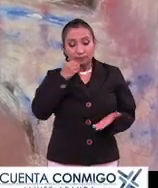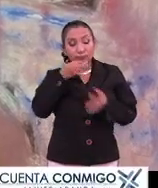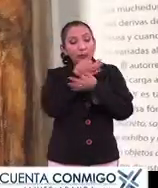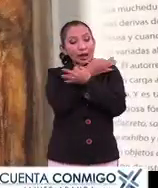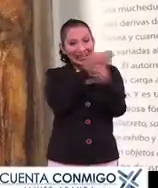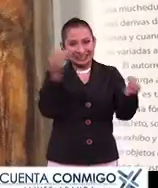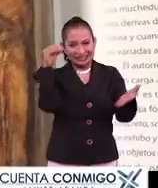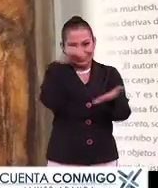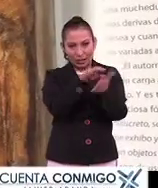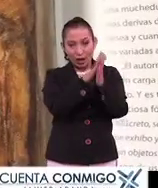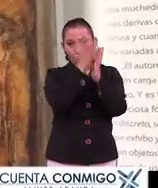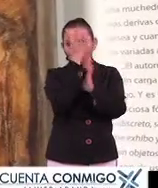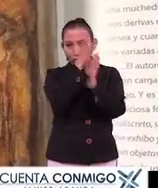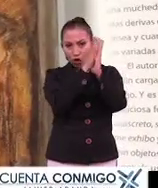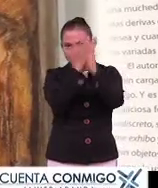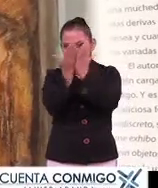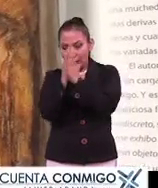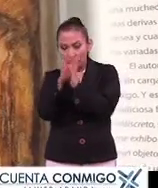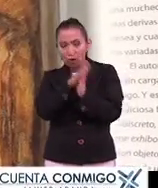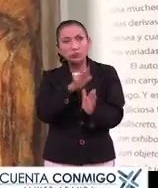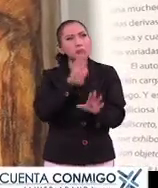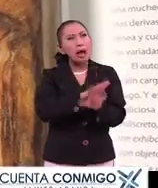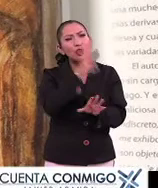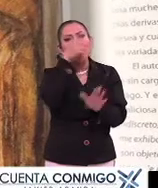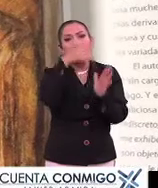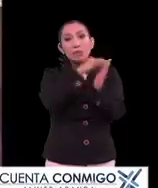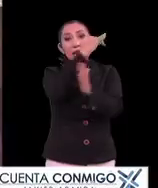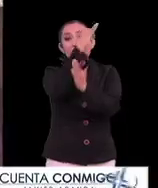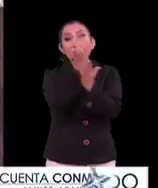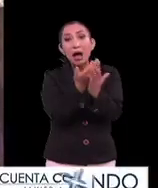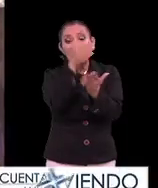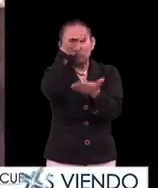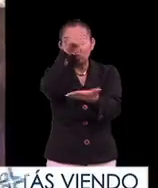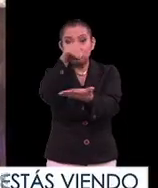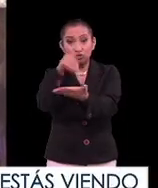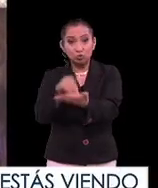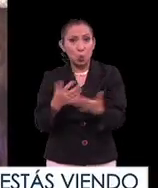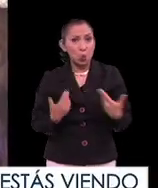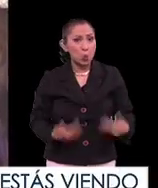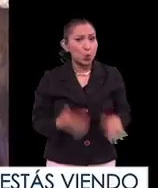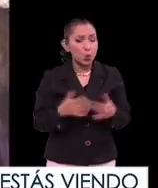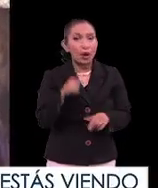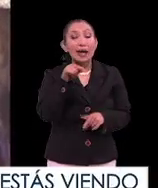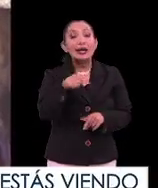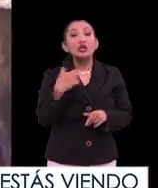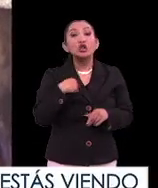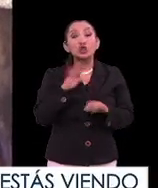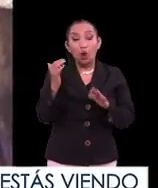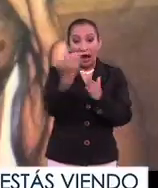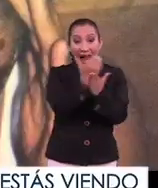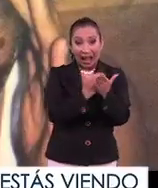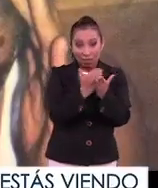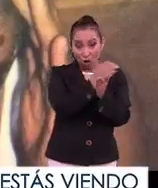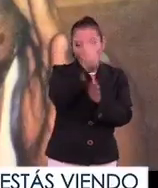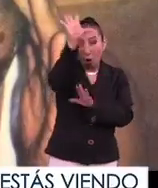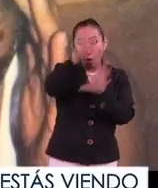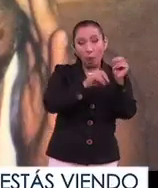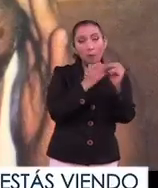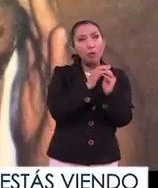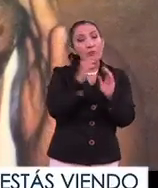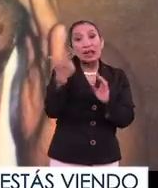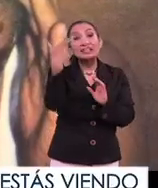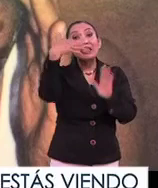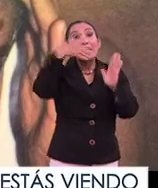publicamos en estos 4 tomos más de 2,000 imágenes. Pero nuestro catálogo creo que puede llegar